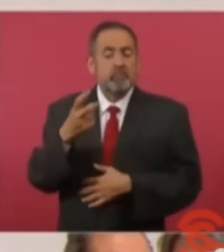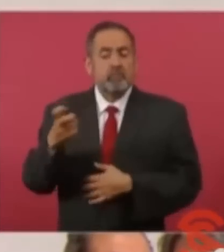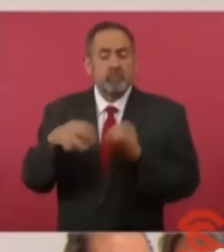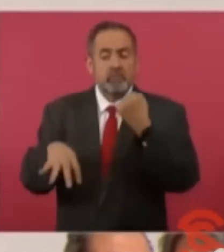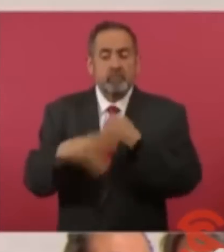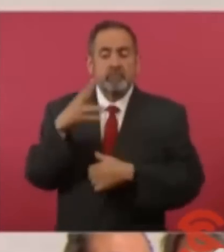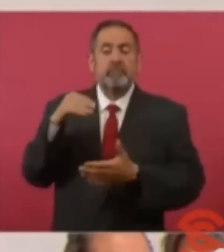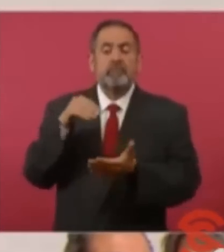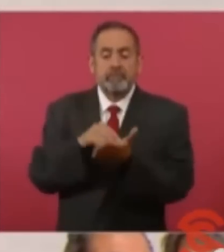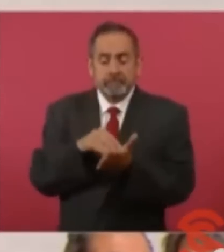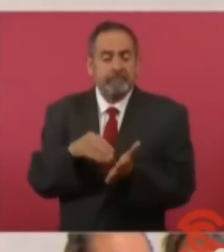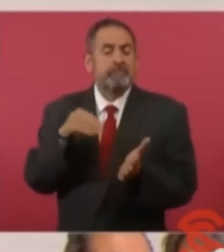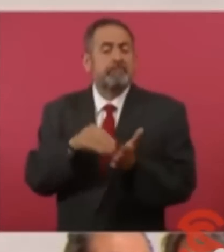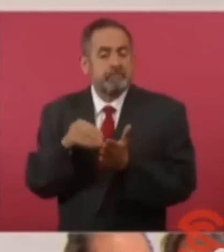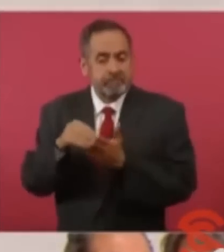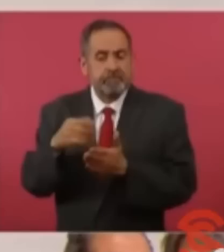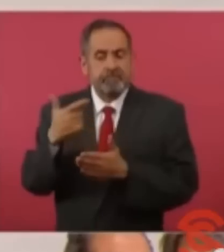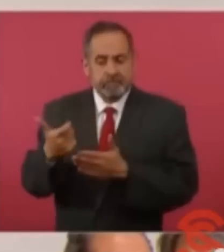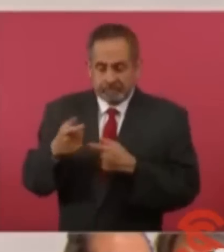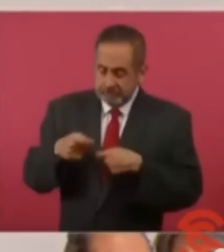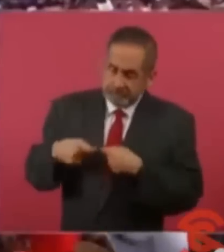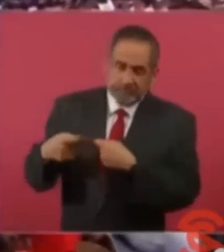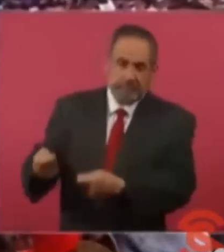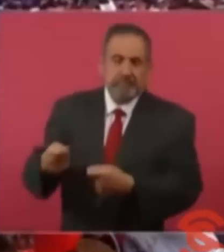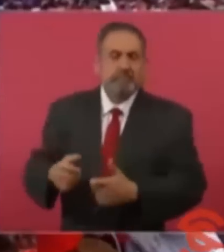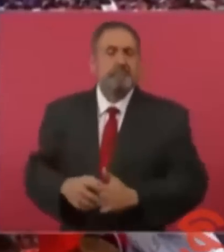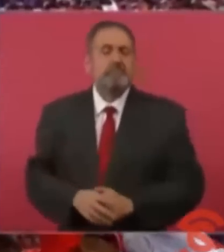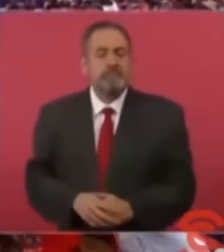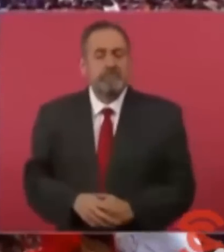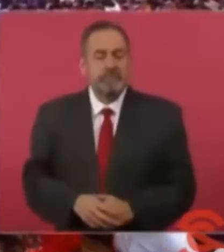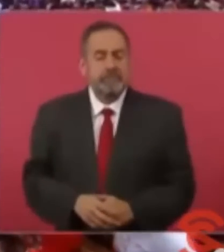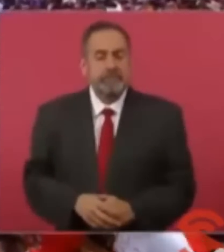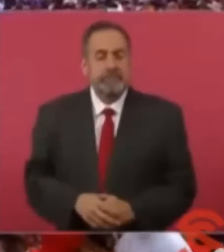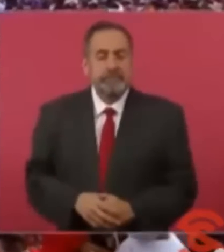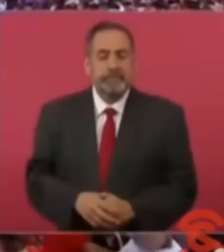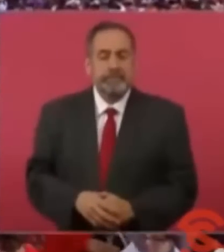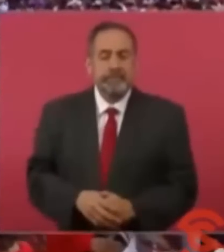214,000 millones de pesos.